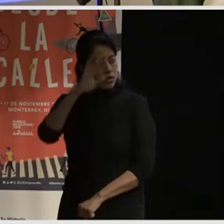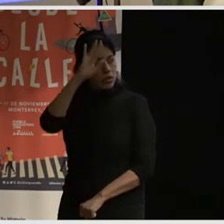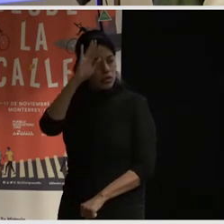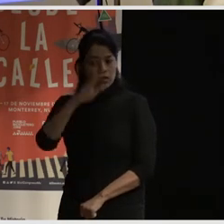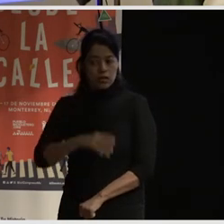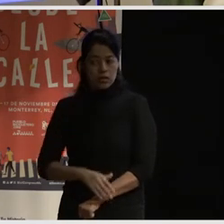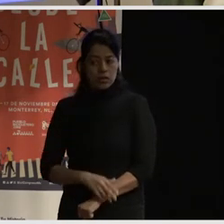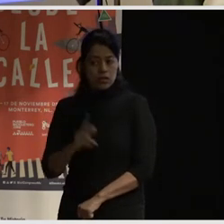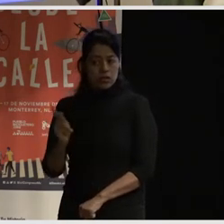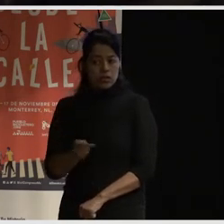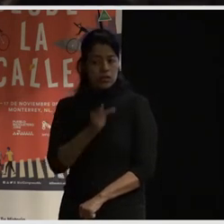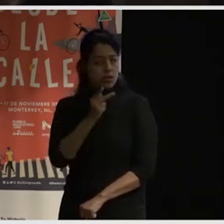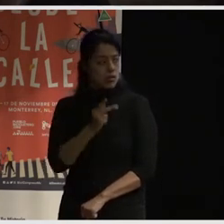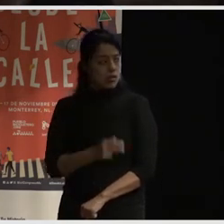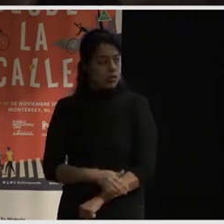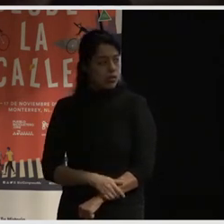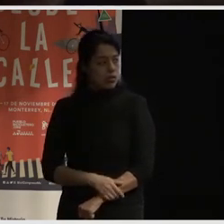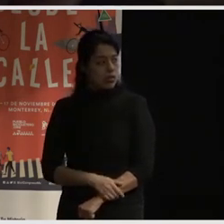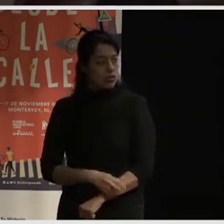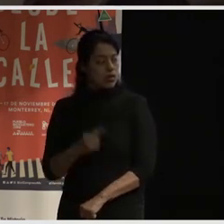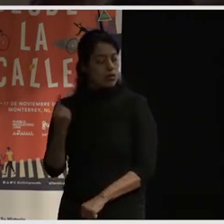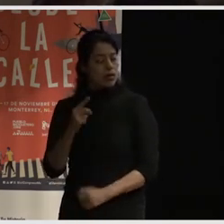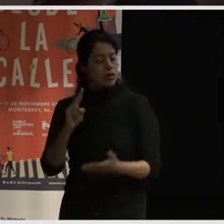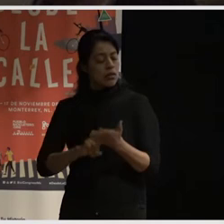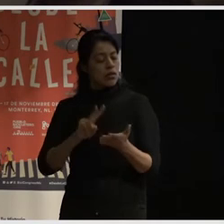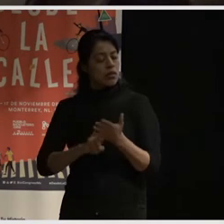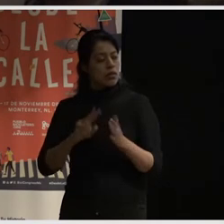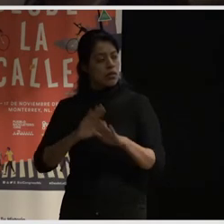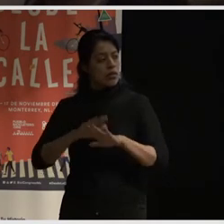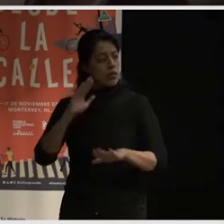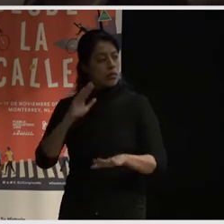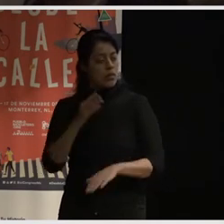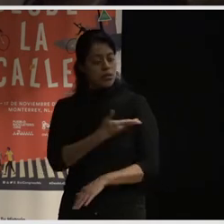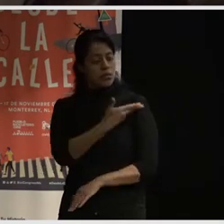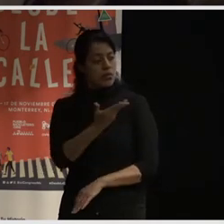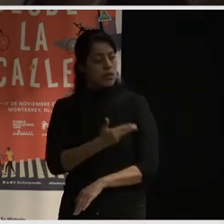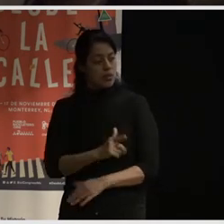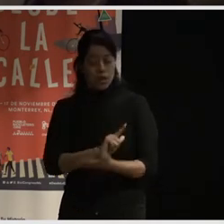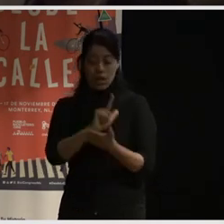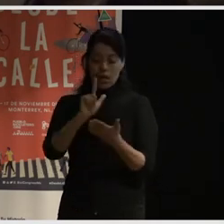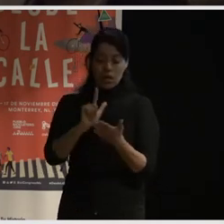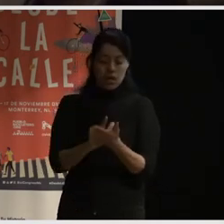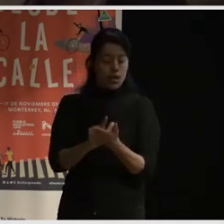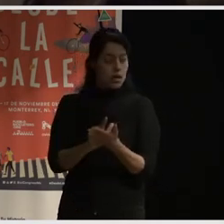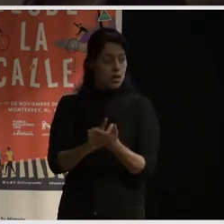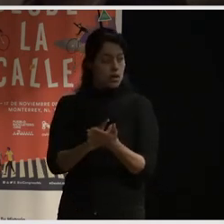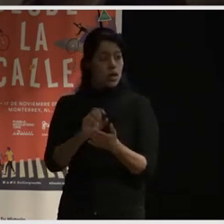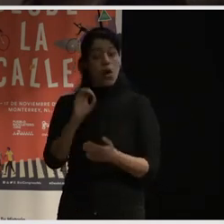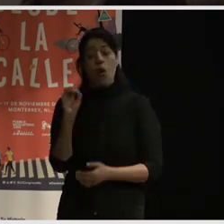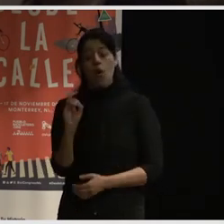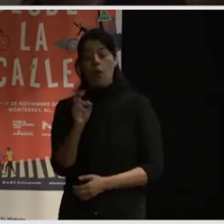la pregunta al panel es que vale más para para ustedes la ley o el